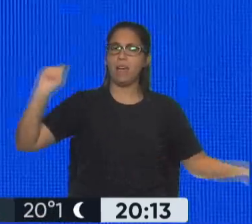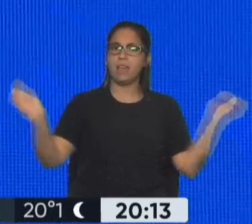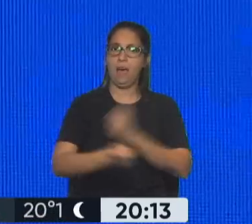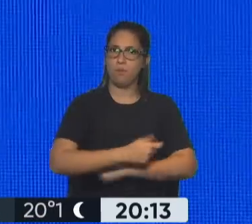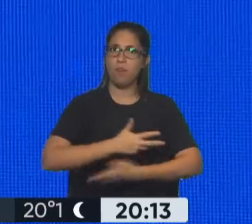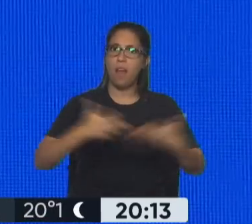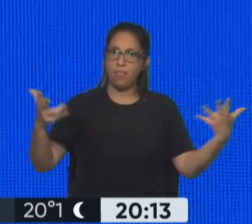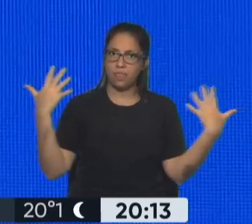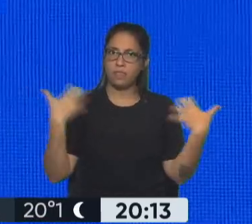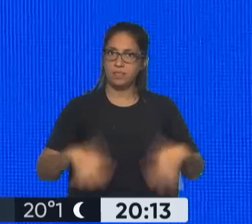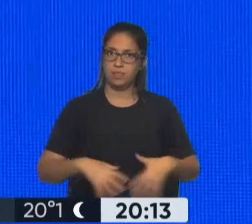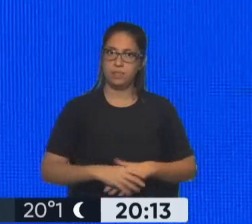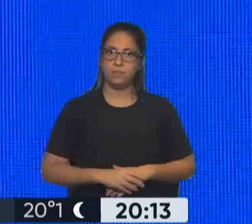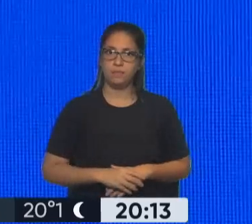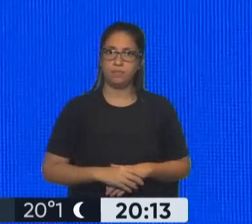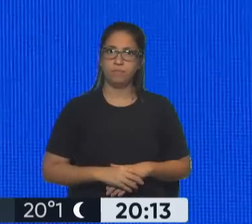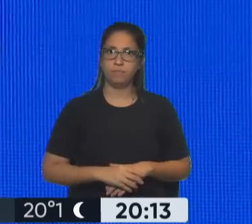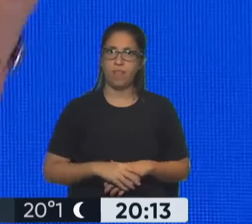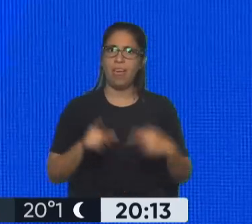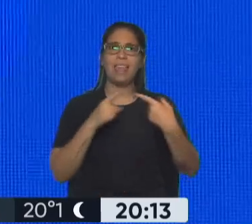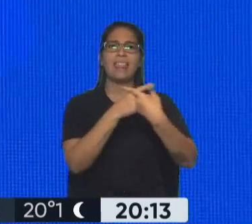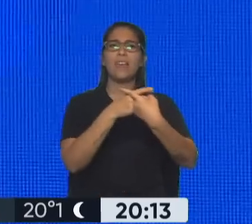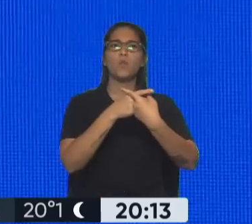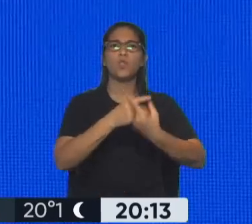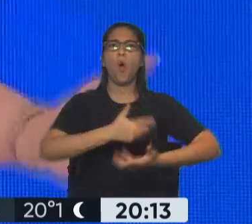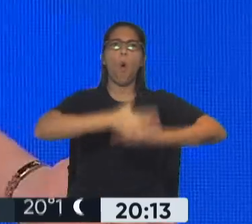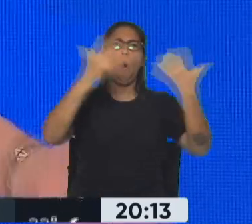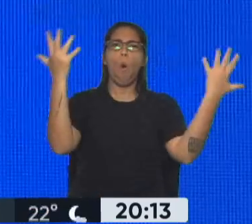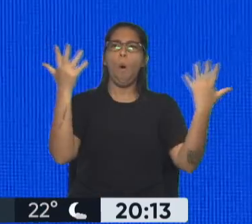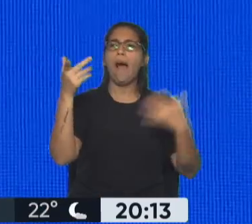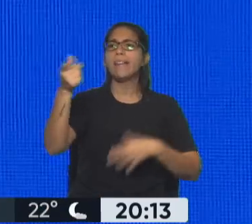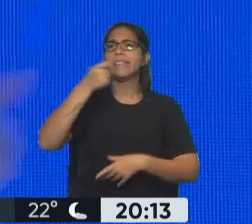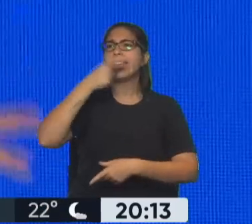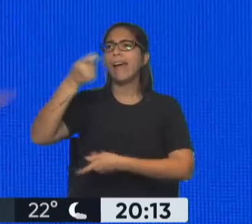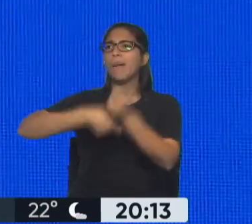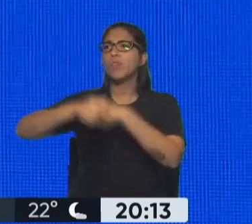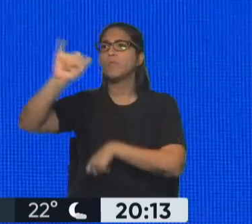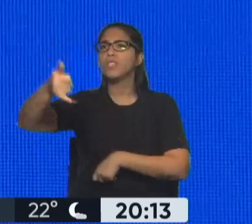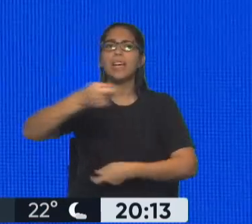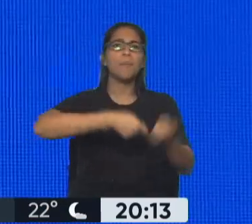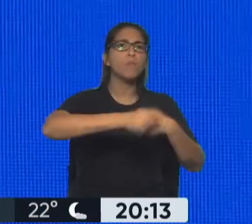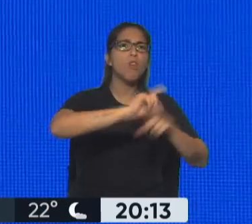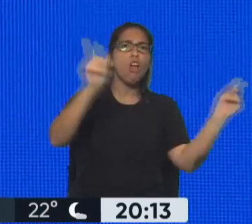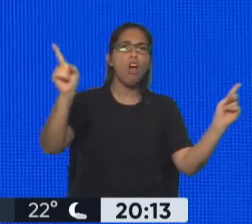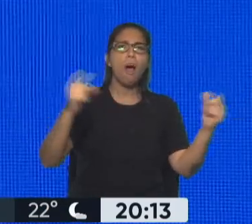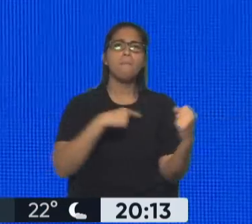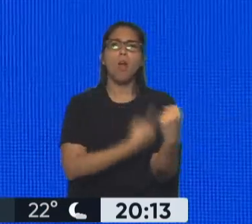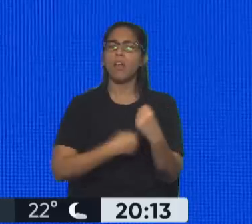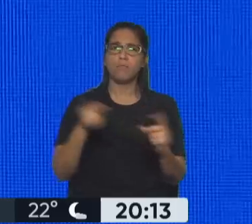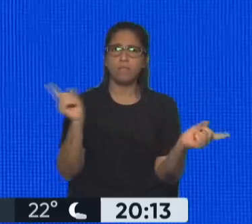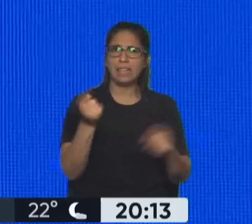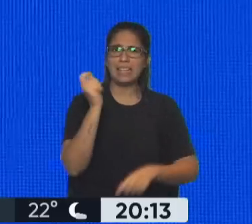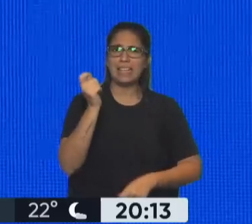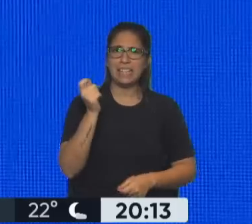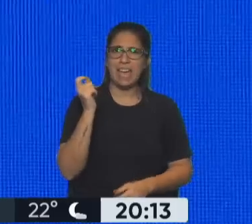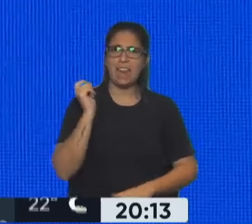cambios. La gran discusión no va a ser si el capitalismo sí o el capitalismo no, sino quién conduce los